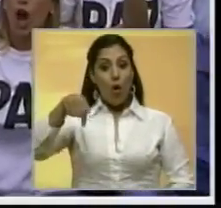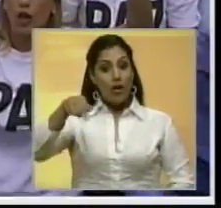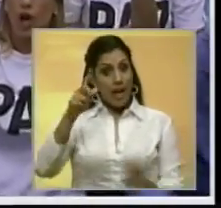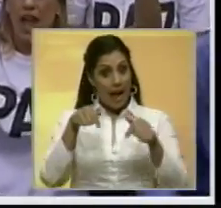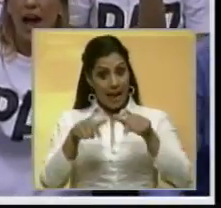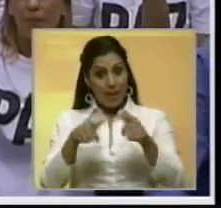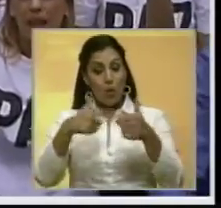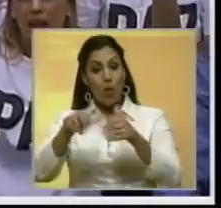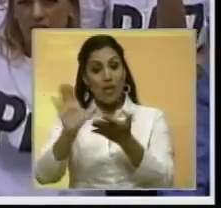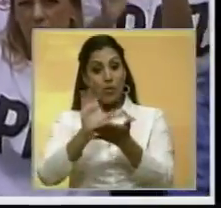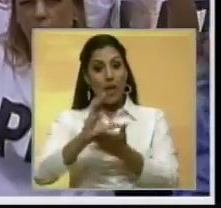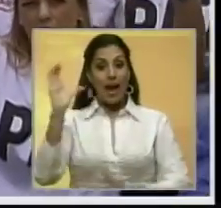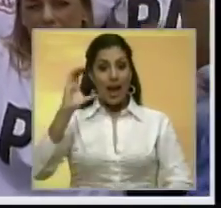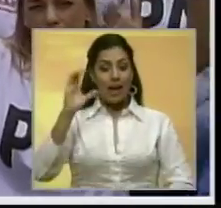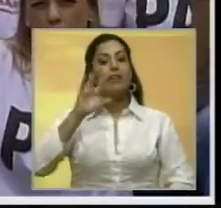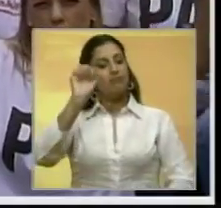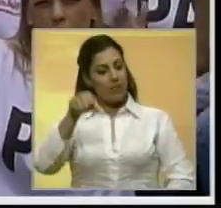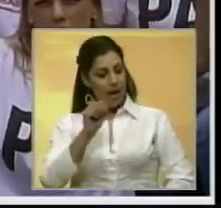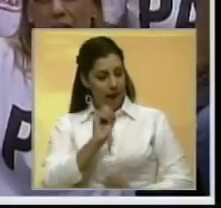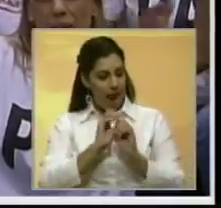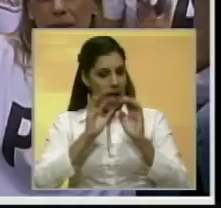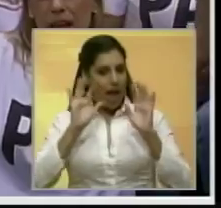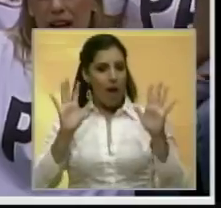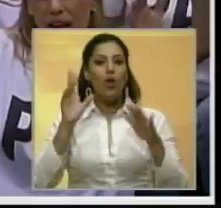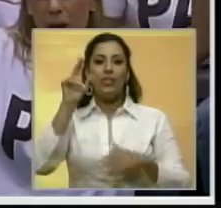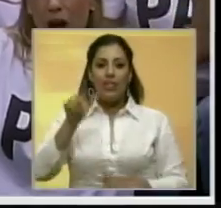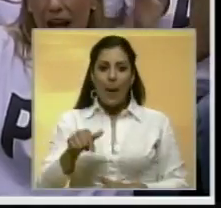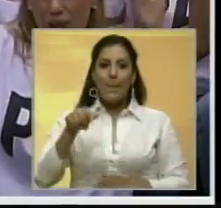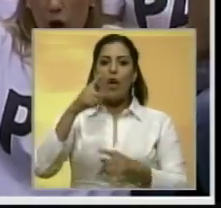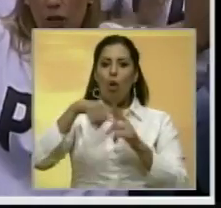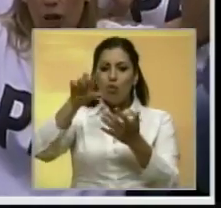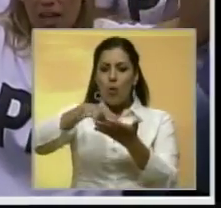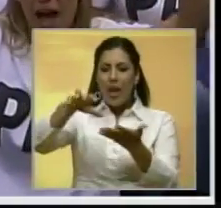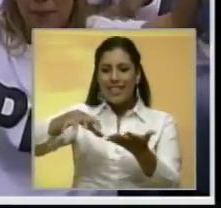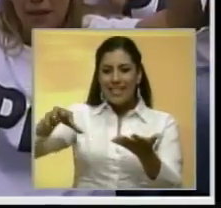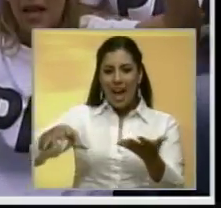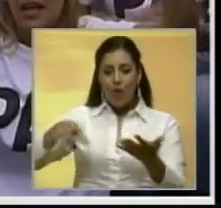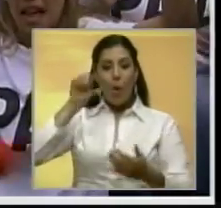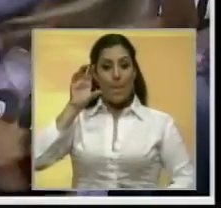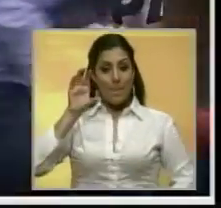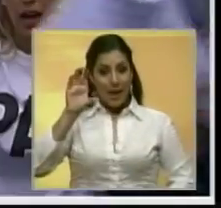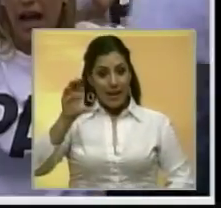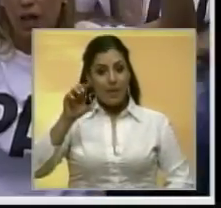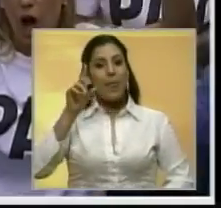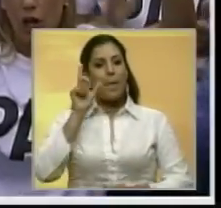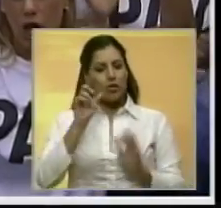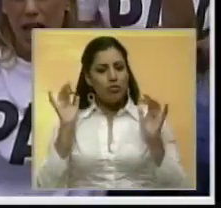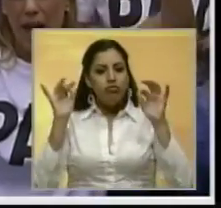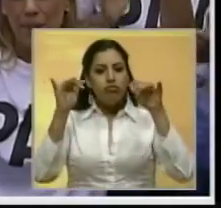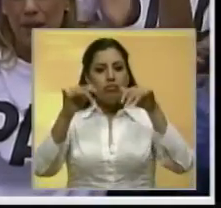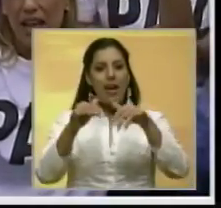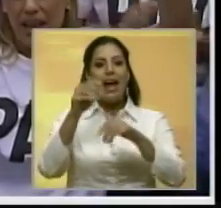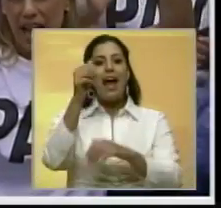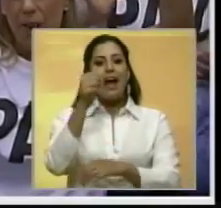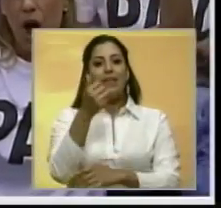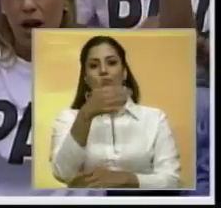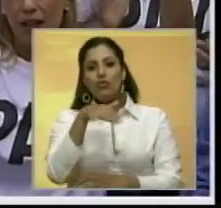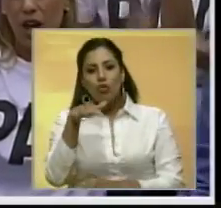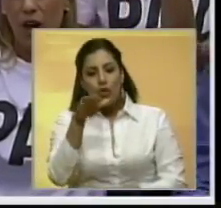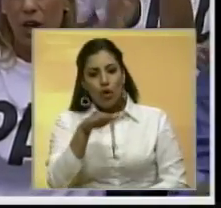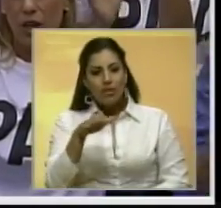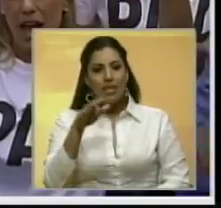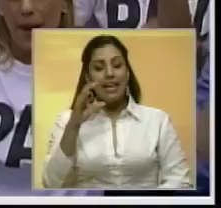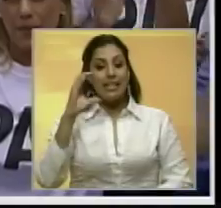acá en la ciudad de Caracas y por supuesto también en las regiones del país, que las personas se acercarían a las sedes